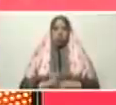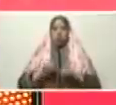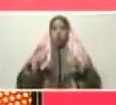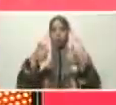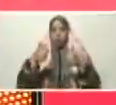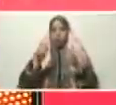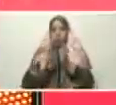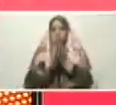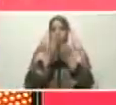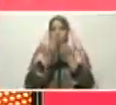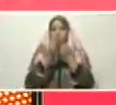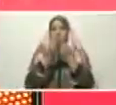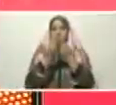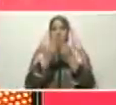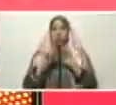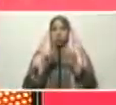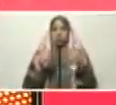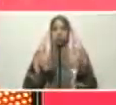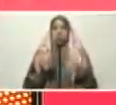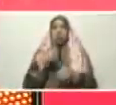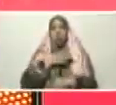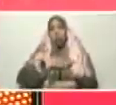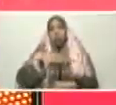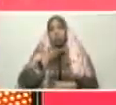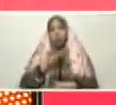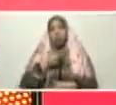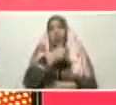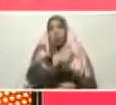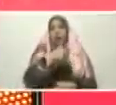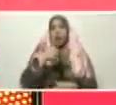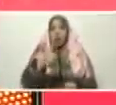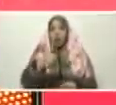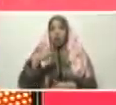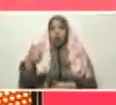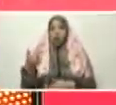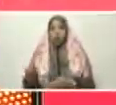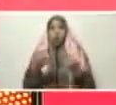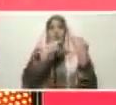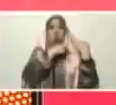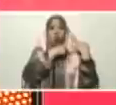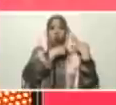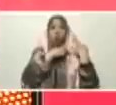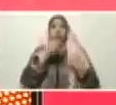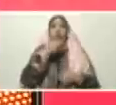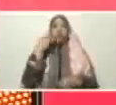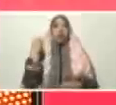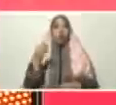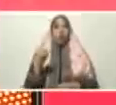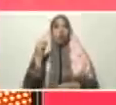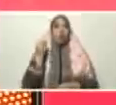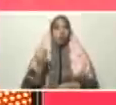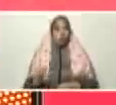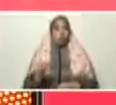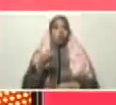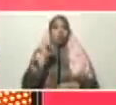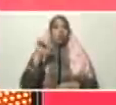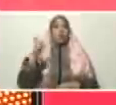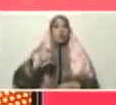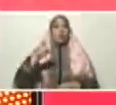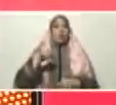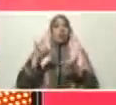deberías regalarle uno a cada miembro de la dirección nacional del partido de la juventud verdad fernando